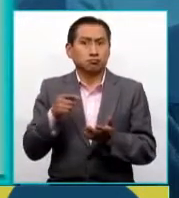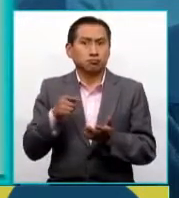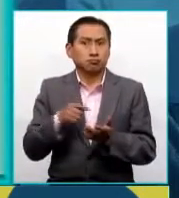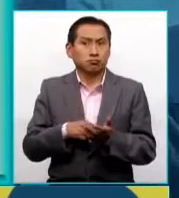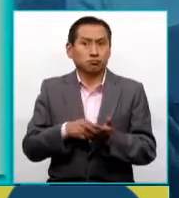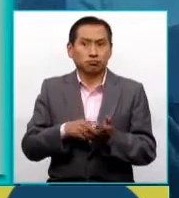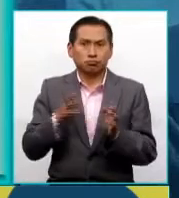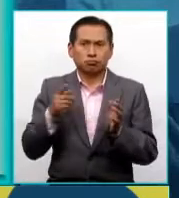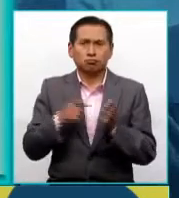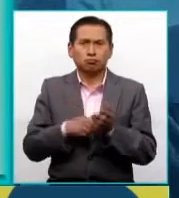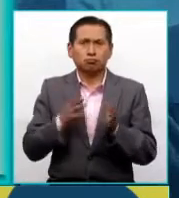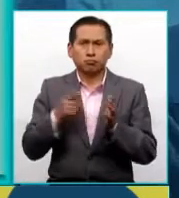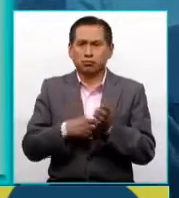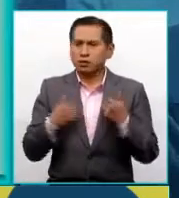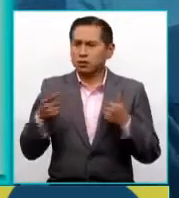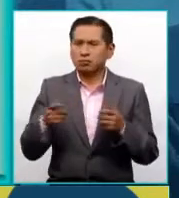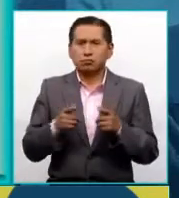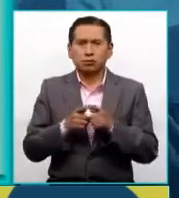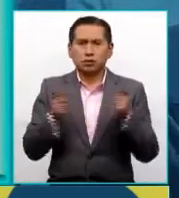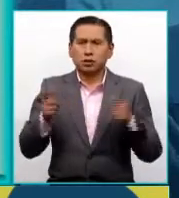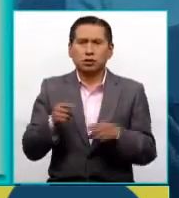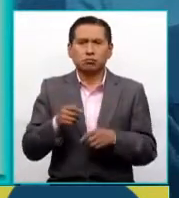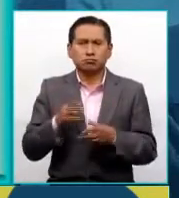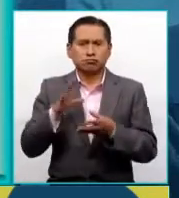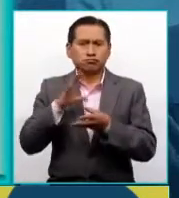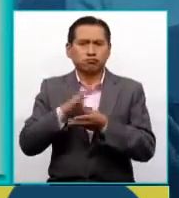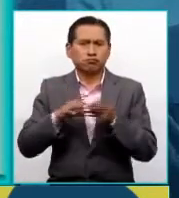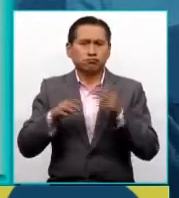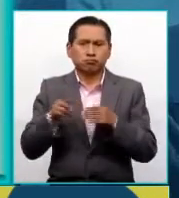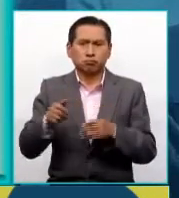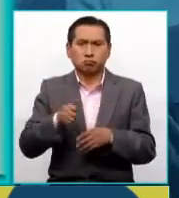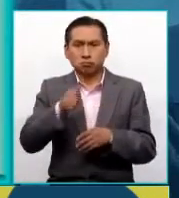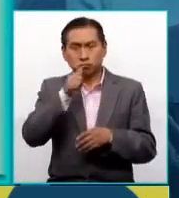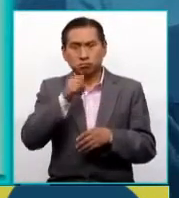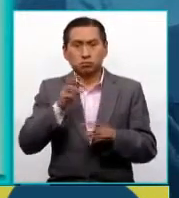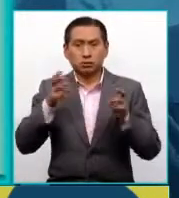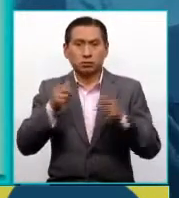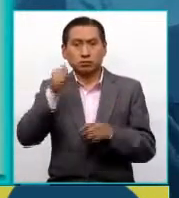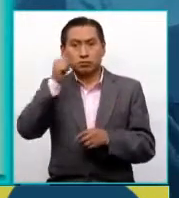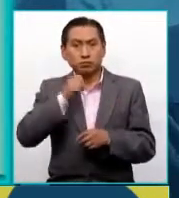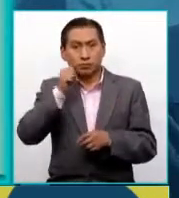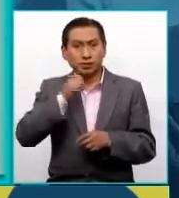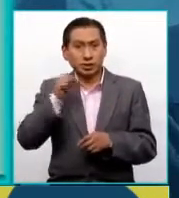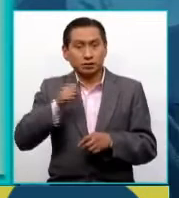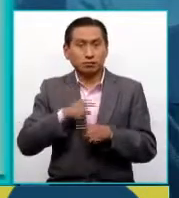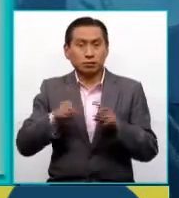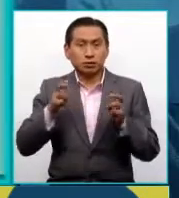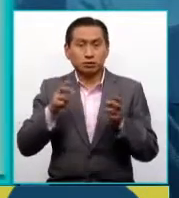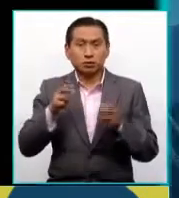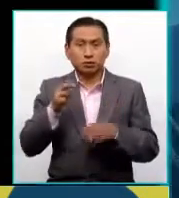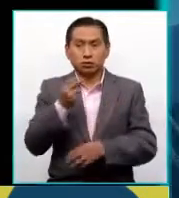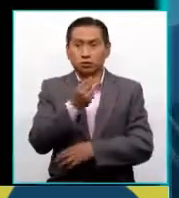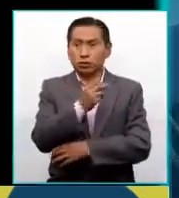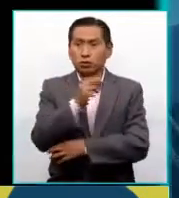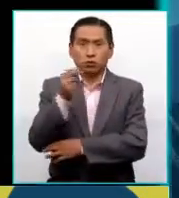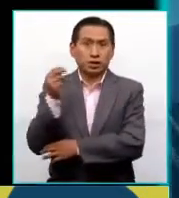de esta especie de gran mito de lo femenino, pero a la vez lo natural, la